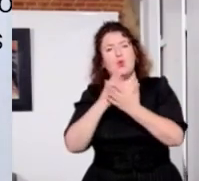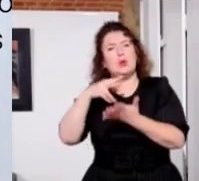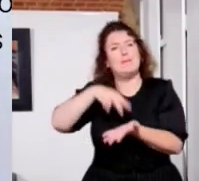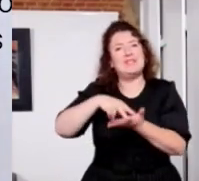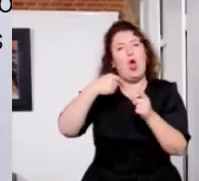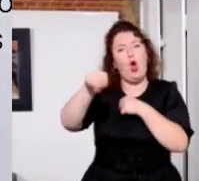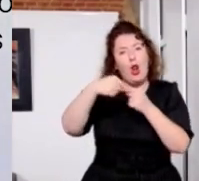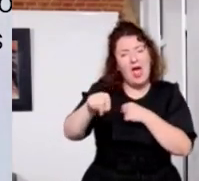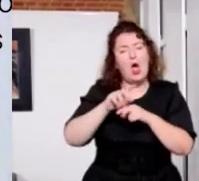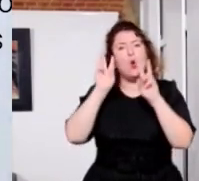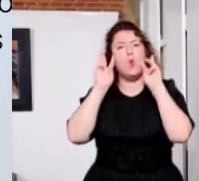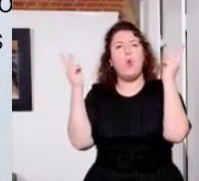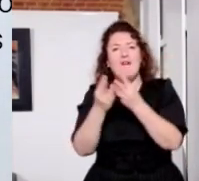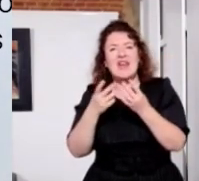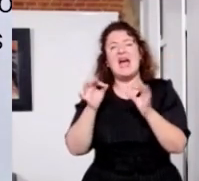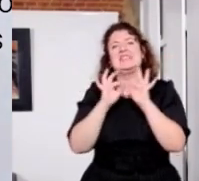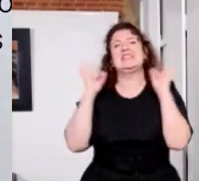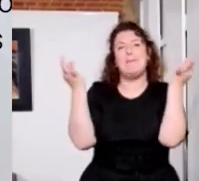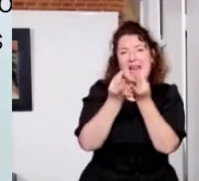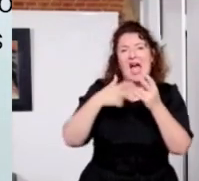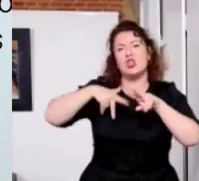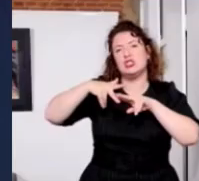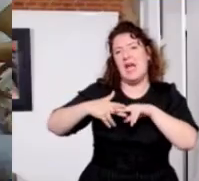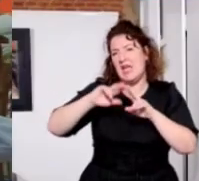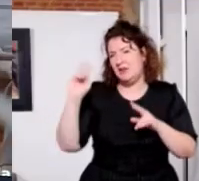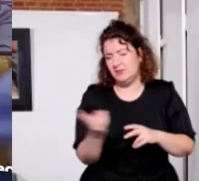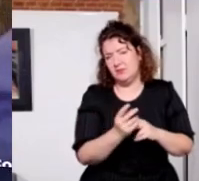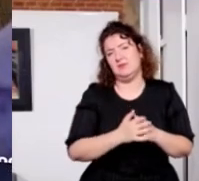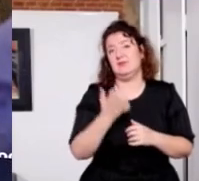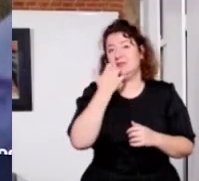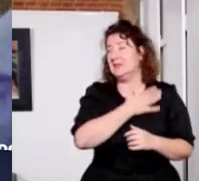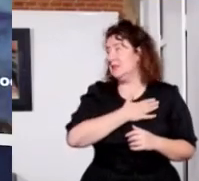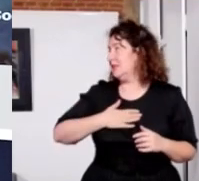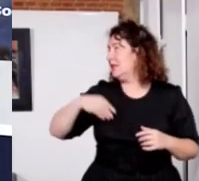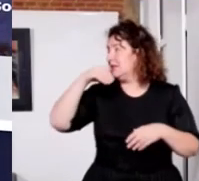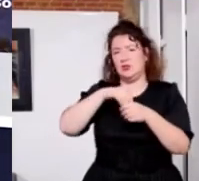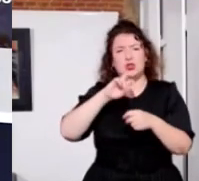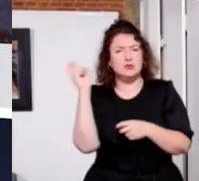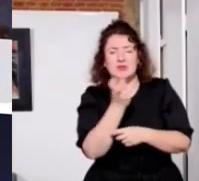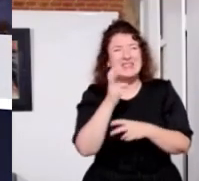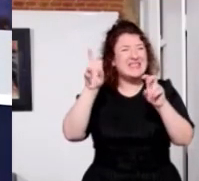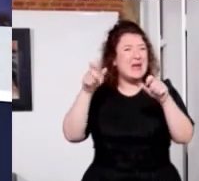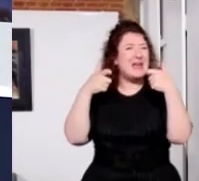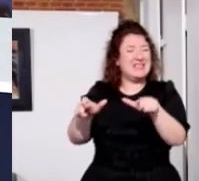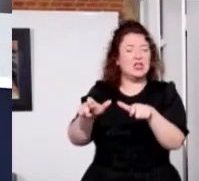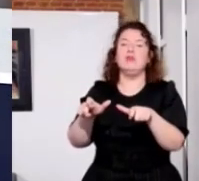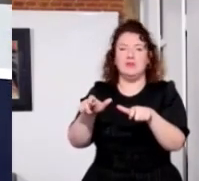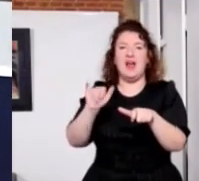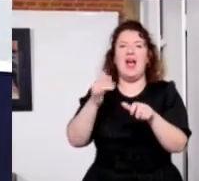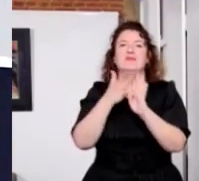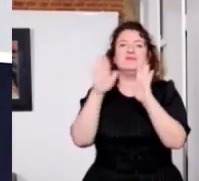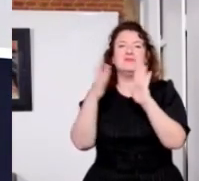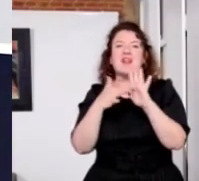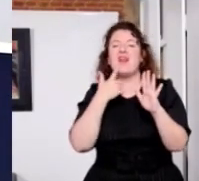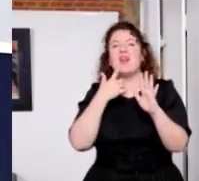línea, webinars, seminarios y talleres. Si quieres estar al día de toda la actualidad del sector, el kiosco de boletines te